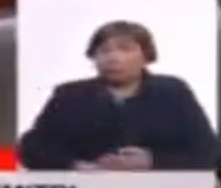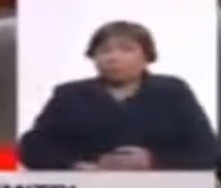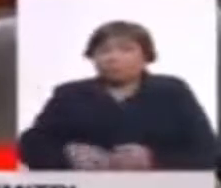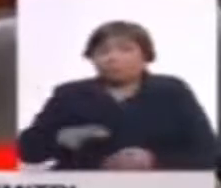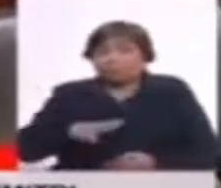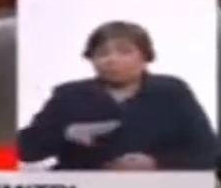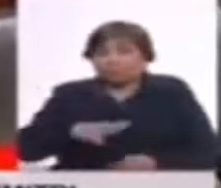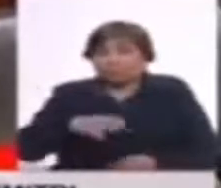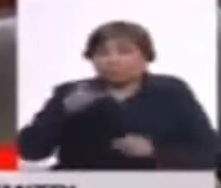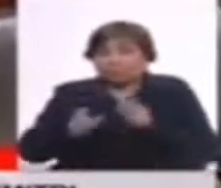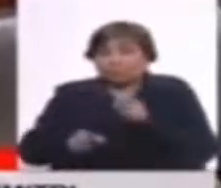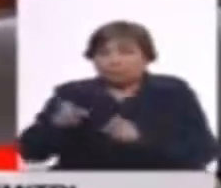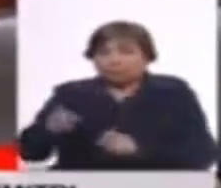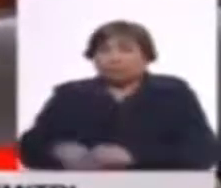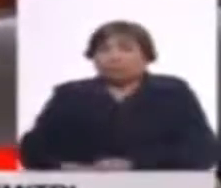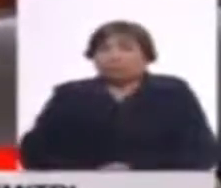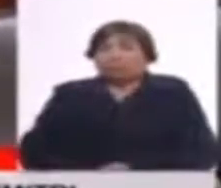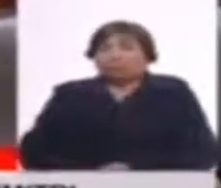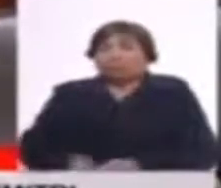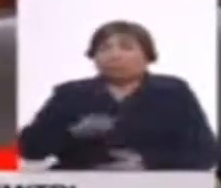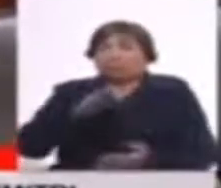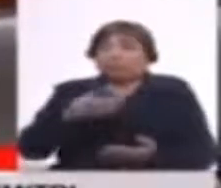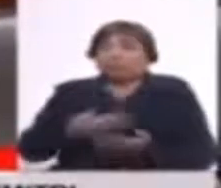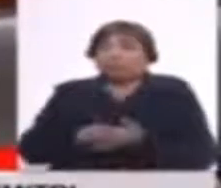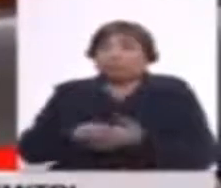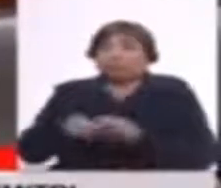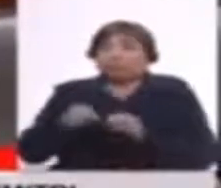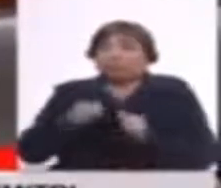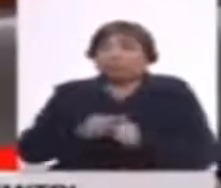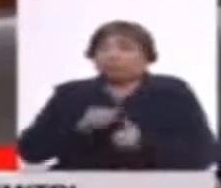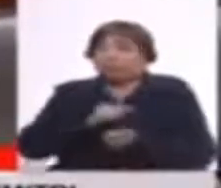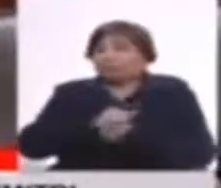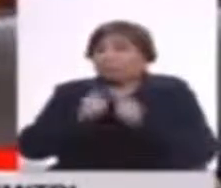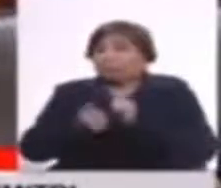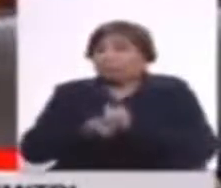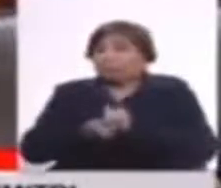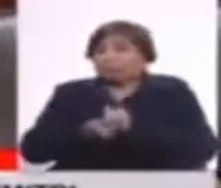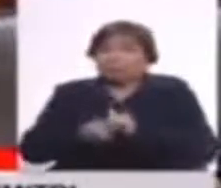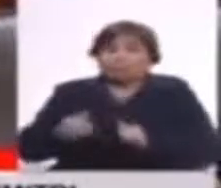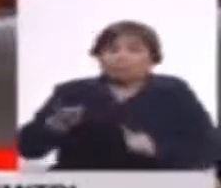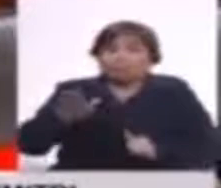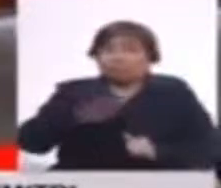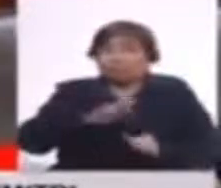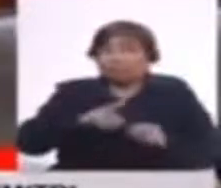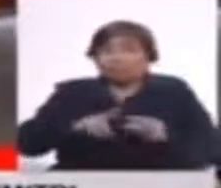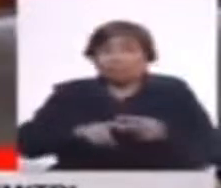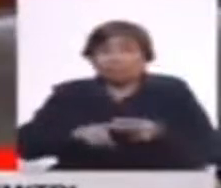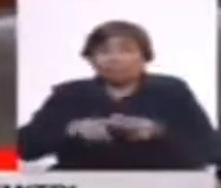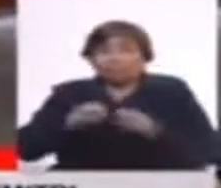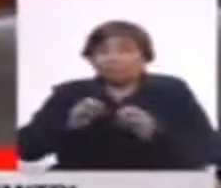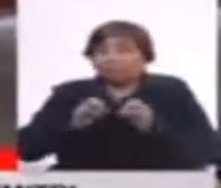canal, dale muchos likes y lo más importante, comparte nuestra información con nosotros. Será hasta la próxima, tu Panachis Cama.